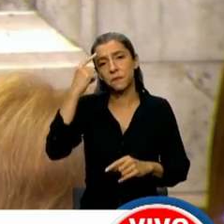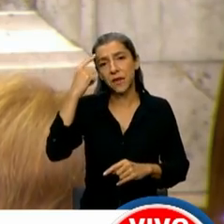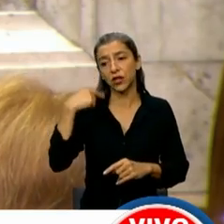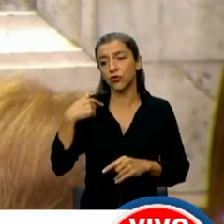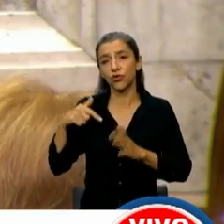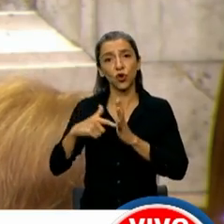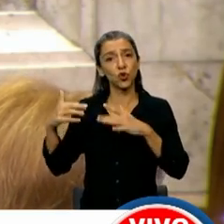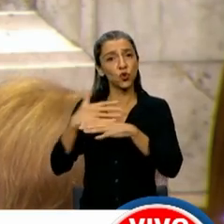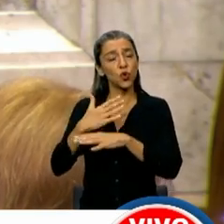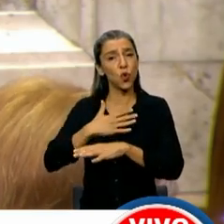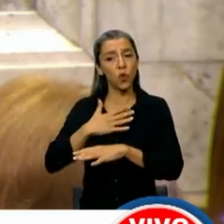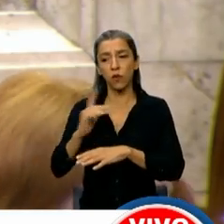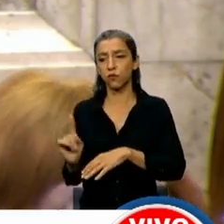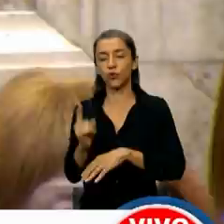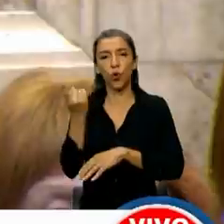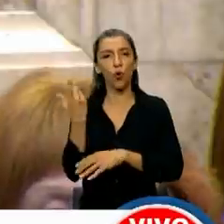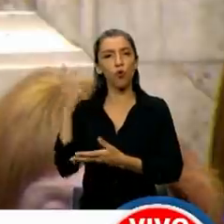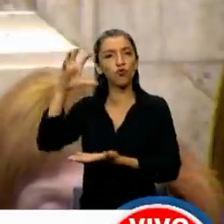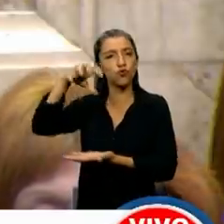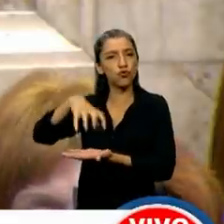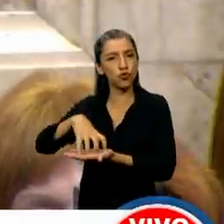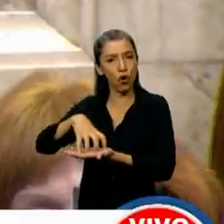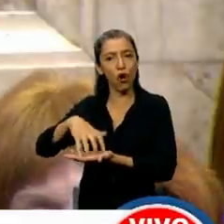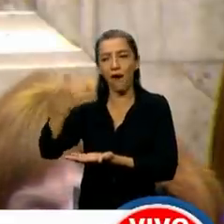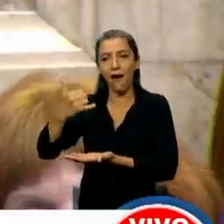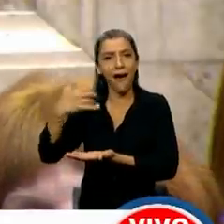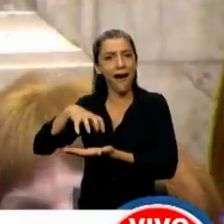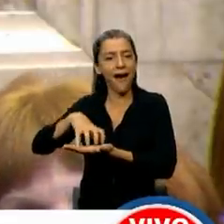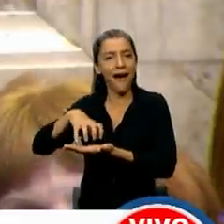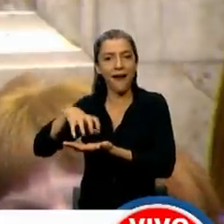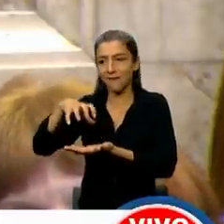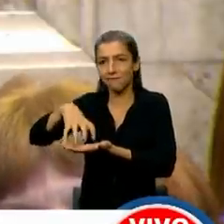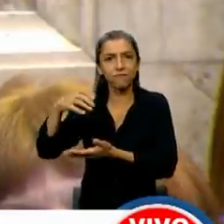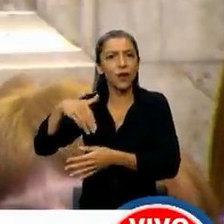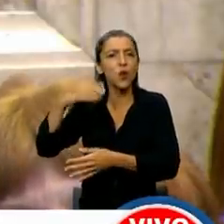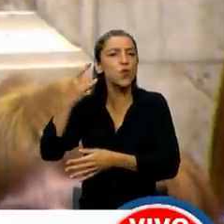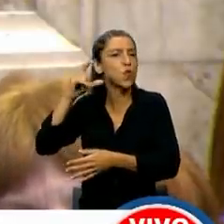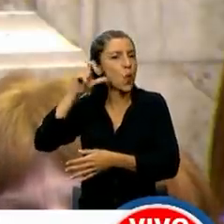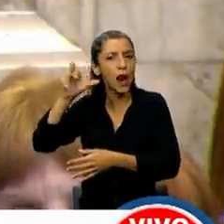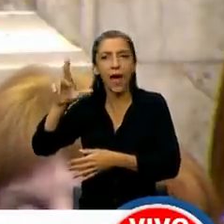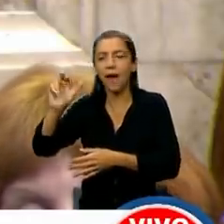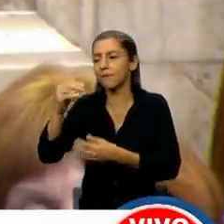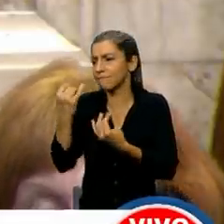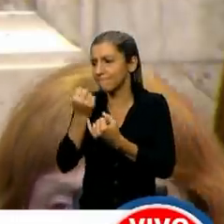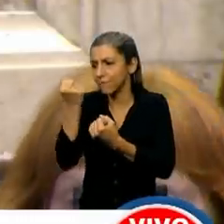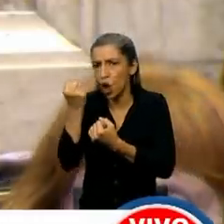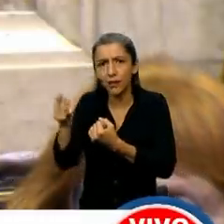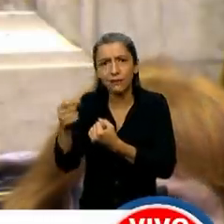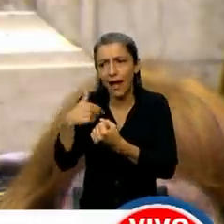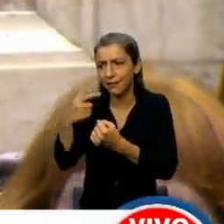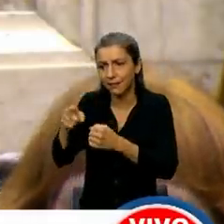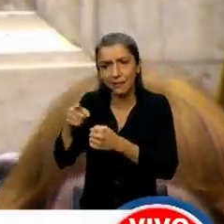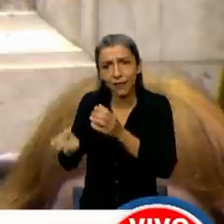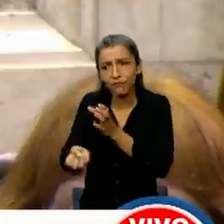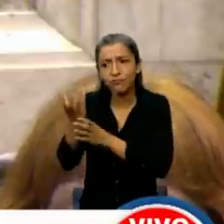ciudad que también no es solamente para nuestra ciudad sino para una vasta región del país una iniciativa de nuestra ex presidenta